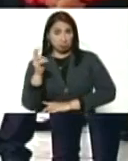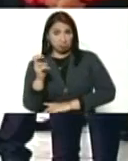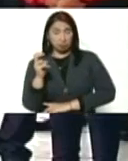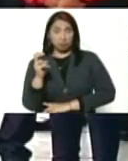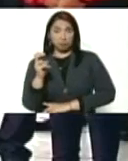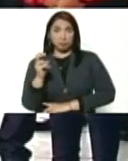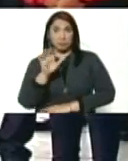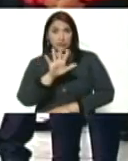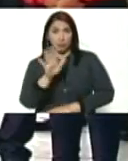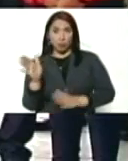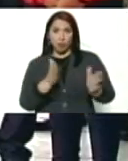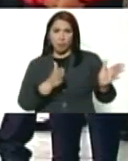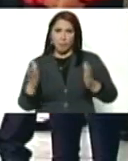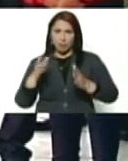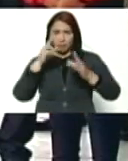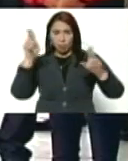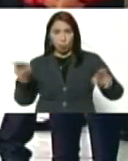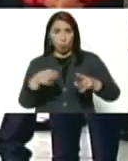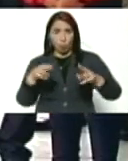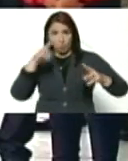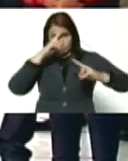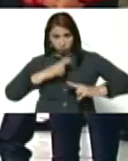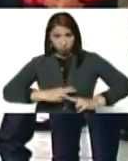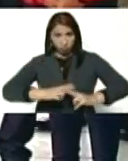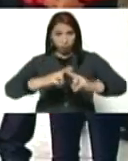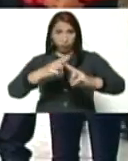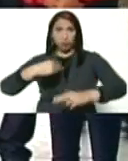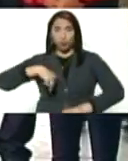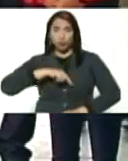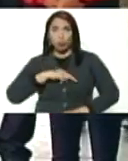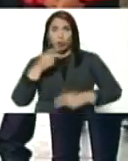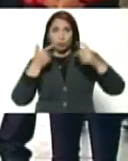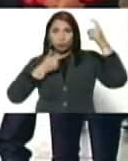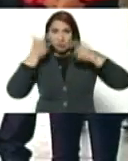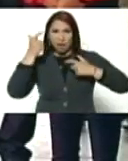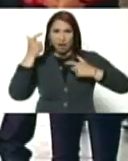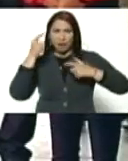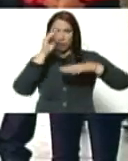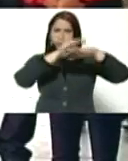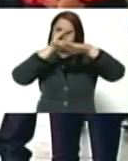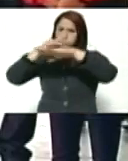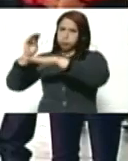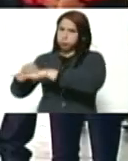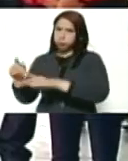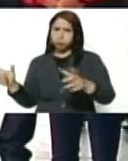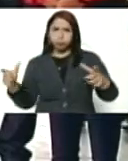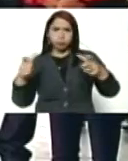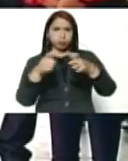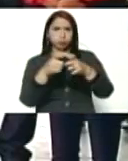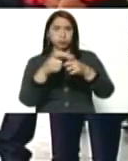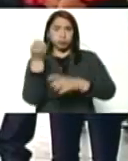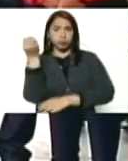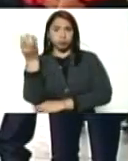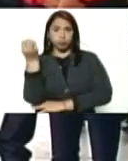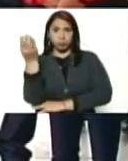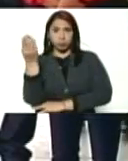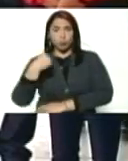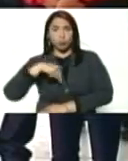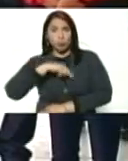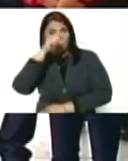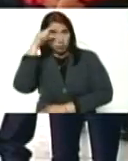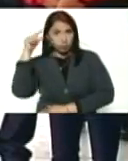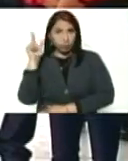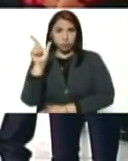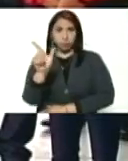que es como un homenaje a nuestro comandante Chávez, hemos convocado una reunión extraordinaria del Congreso de nuestro partido, del